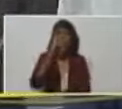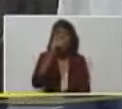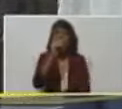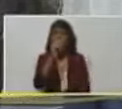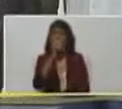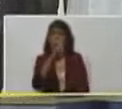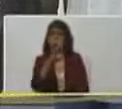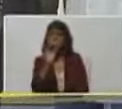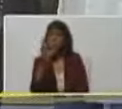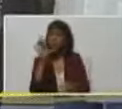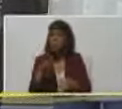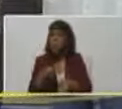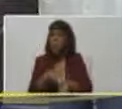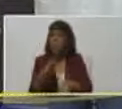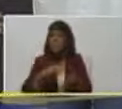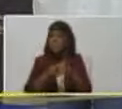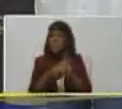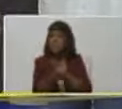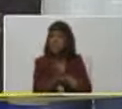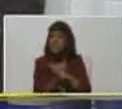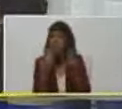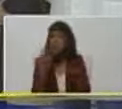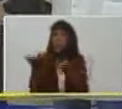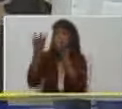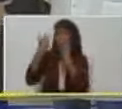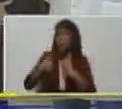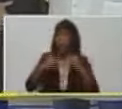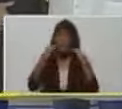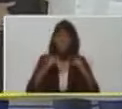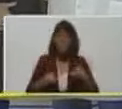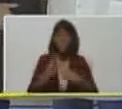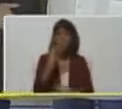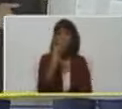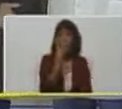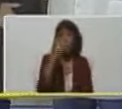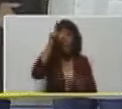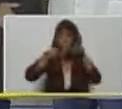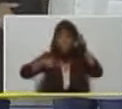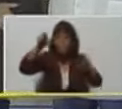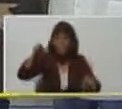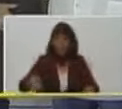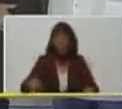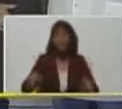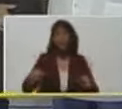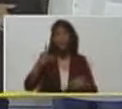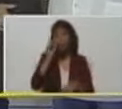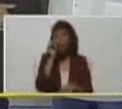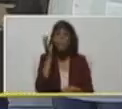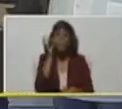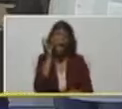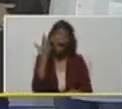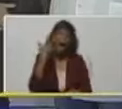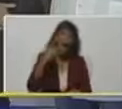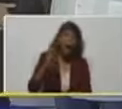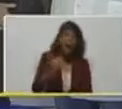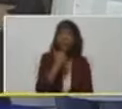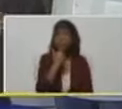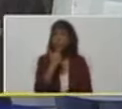4? Director del hospital. Bueno, en el piso 4 vamos a atender a todos aquellos pacientes que tengan